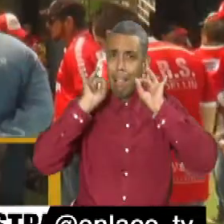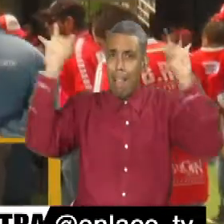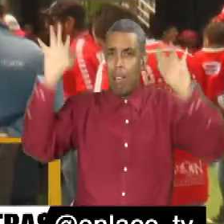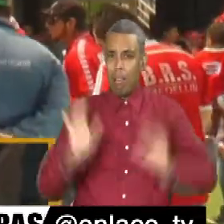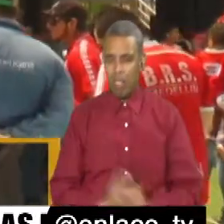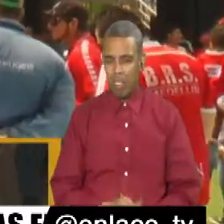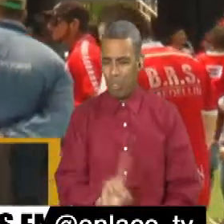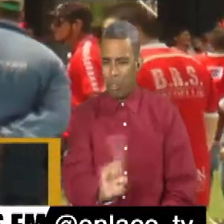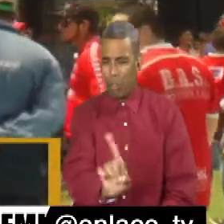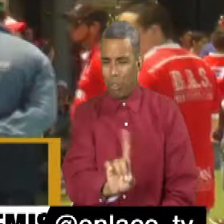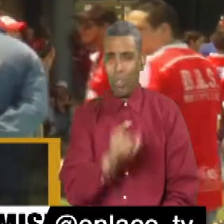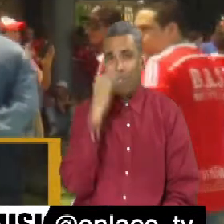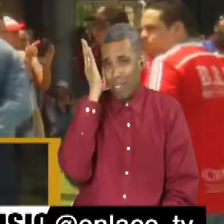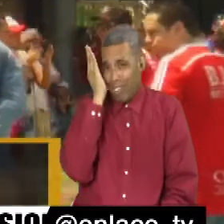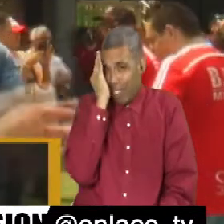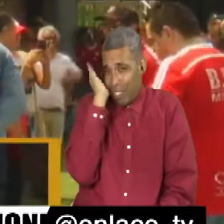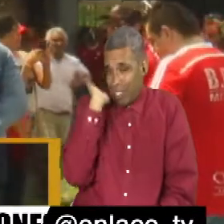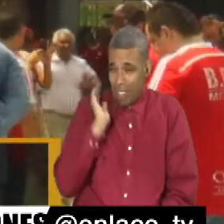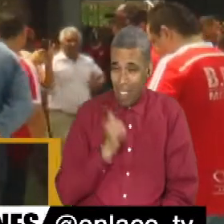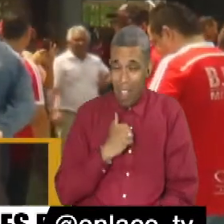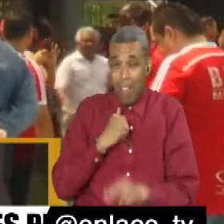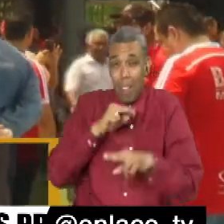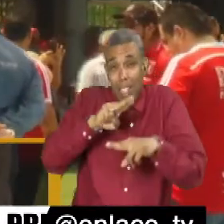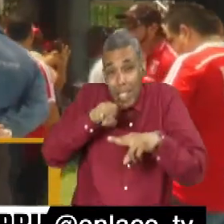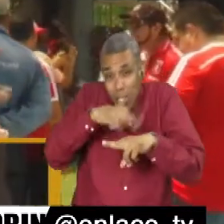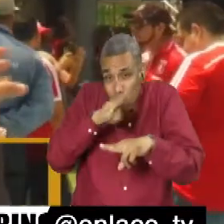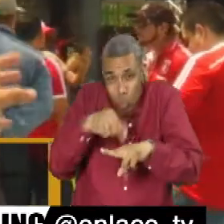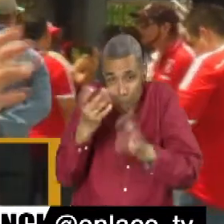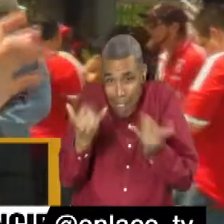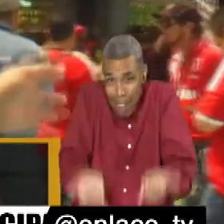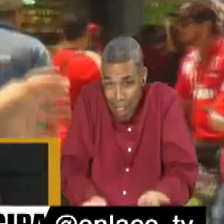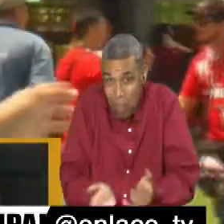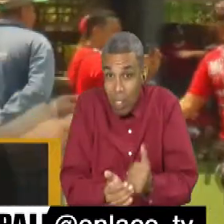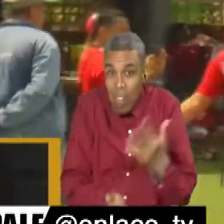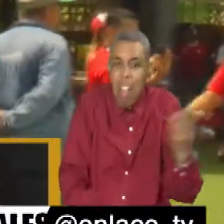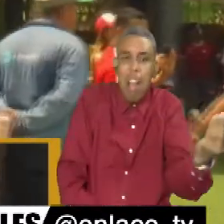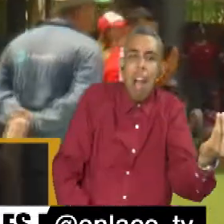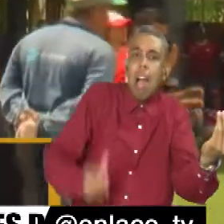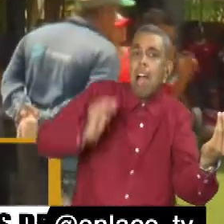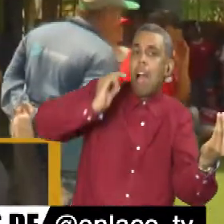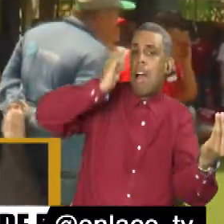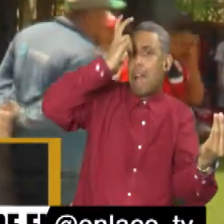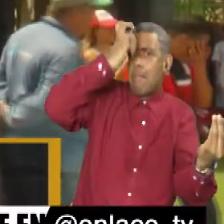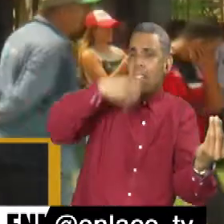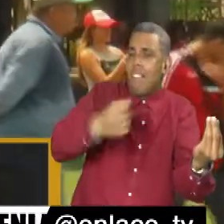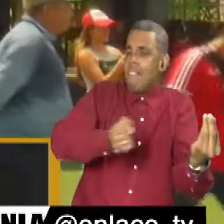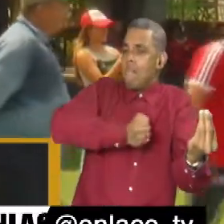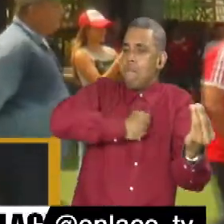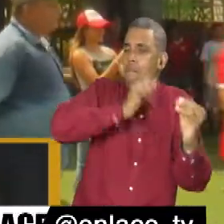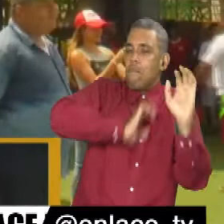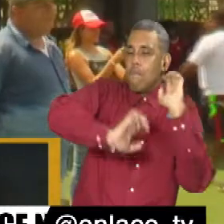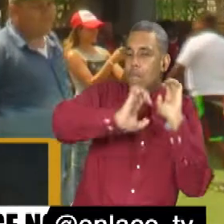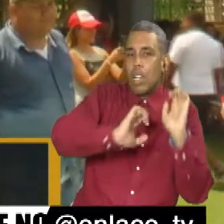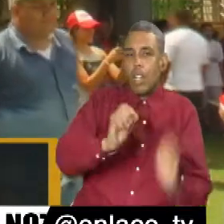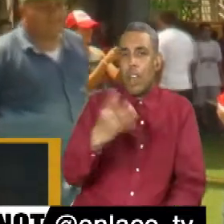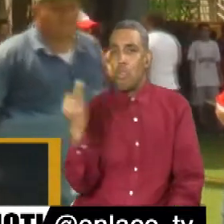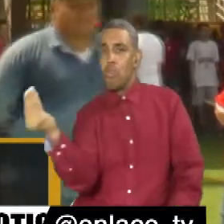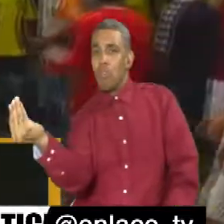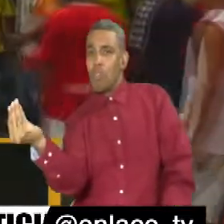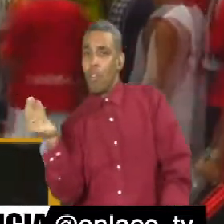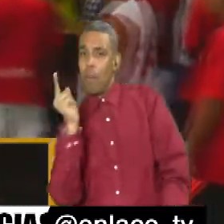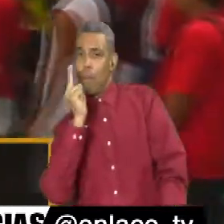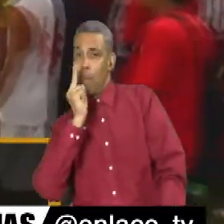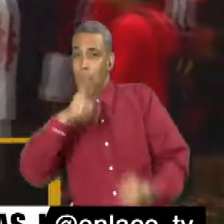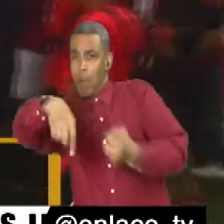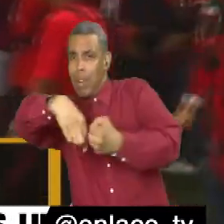el fútbol, uno sabe que no es nada. Es lo que está pasando ahorita. Los de América cantan y defienden su equipo, los de Alianza cantan su equipo, los de Nacional